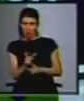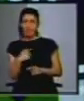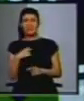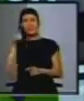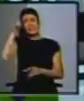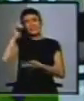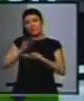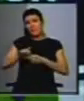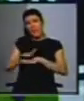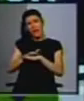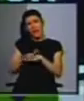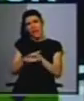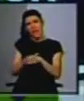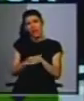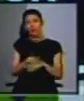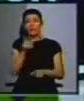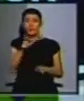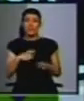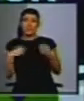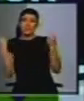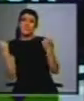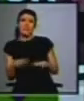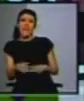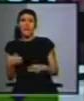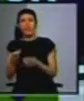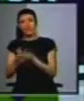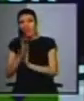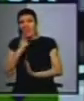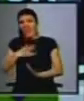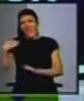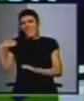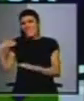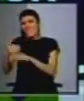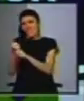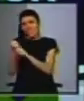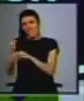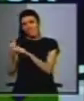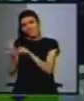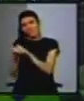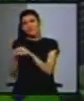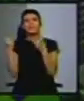víctimas, entre ellas personas que perdieron los ahorros de toda una vida de trabajo.